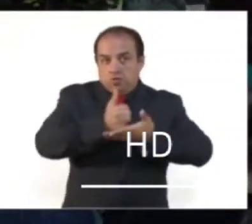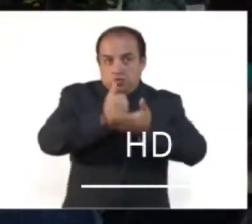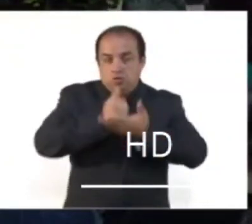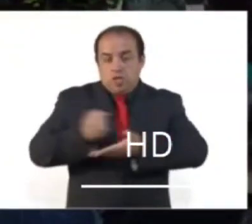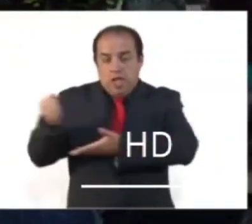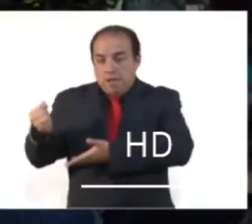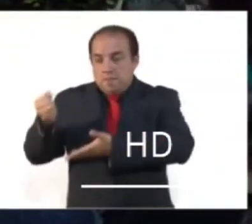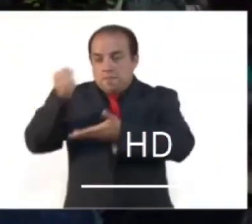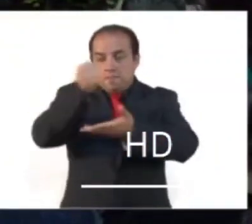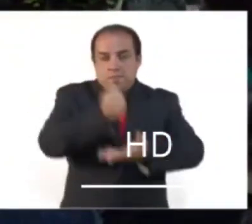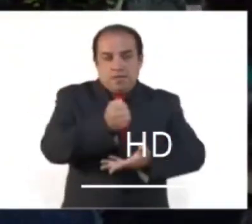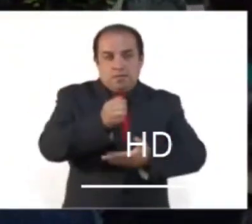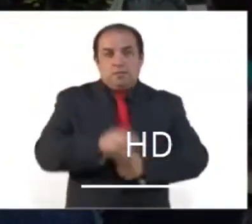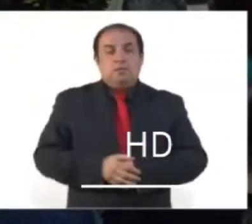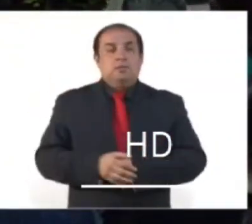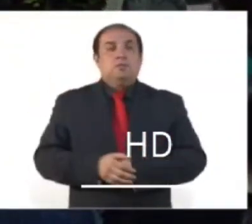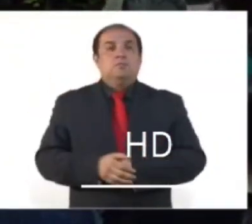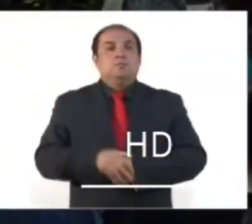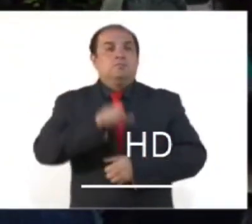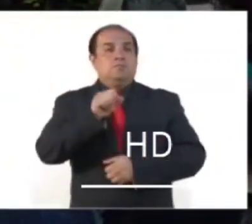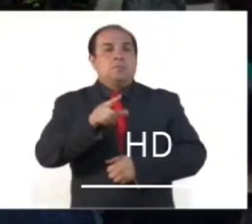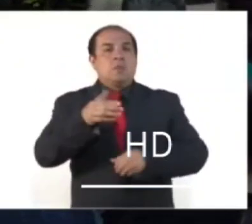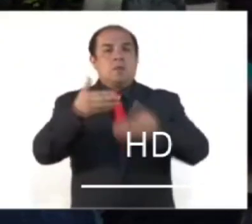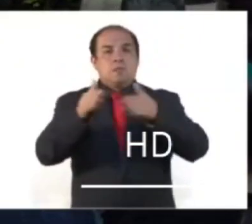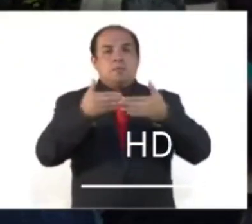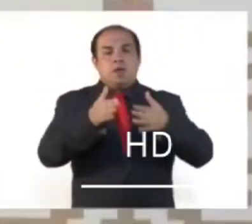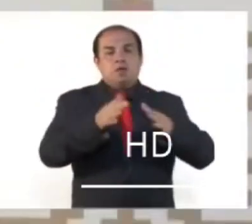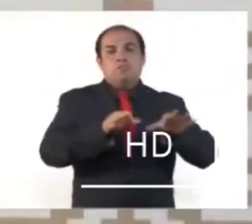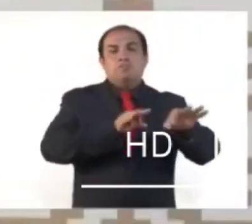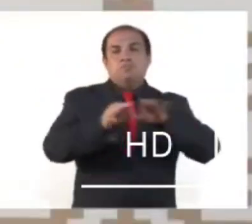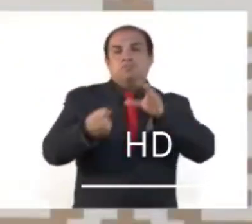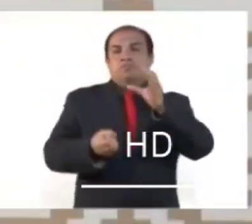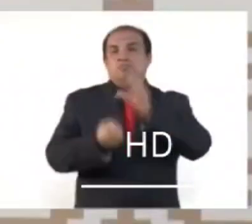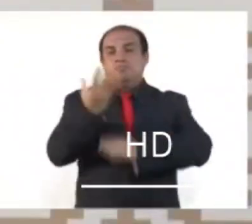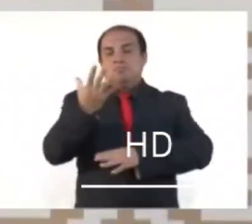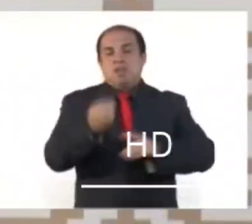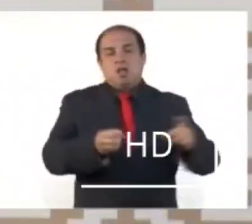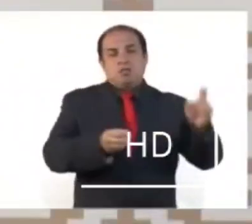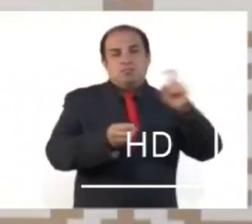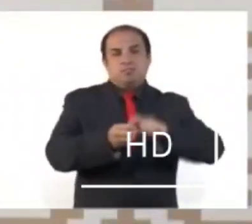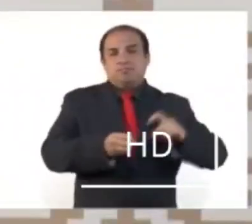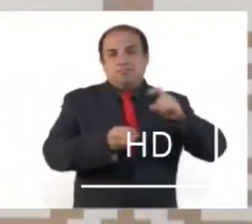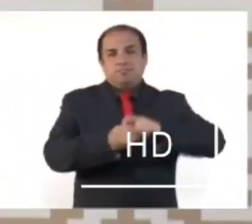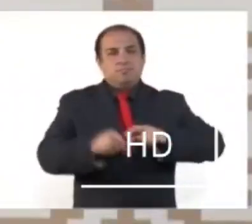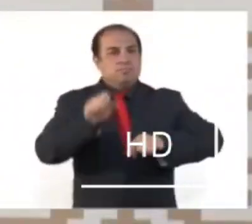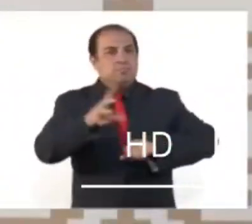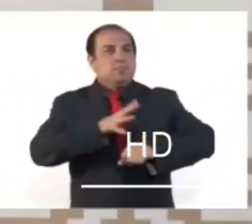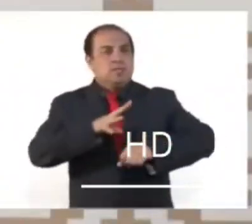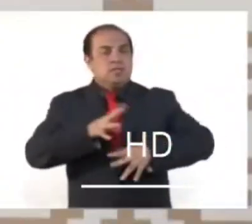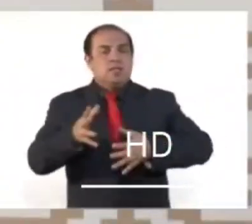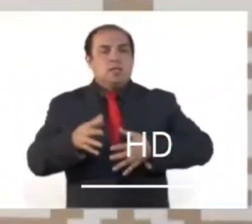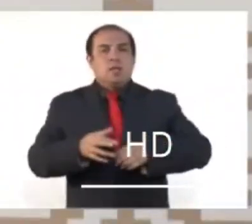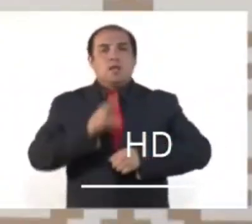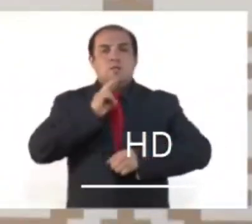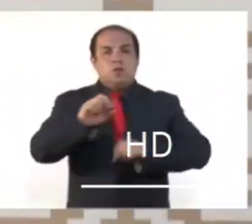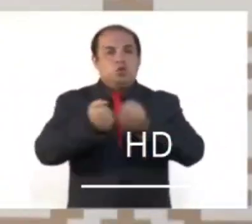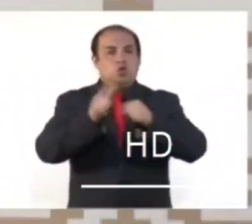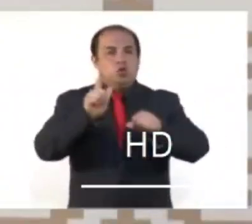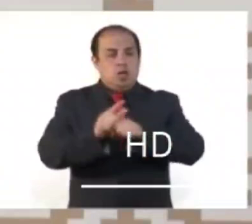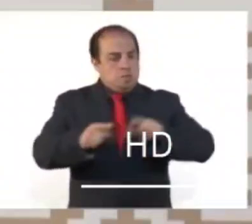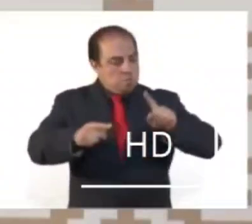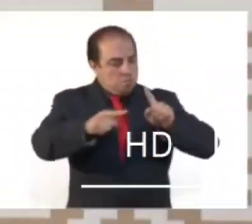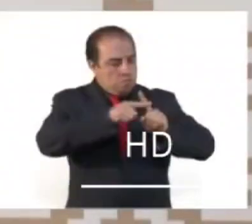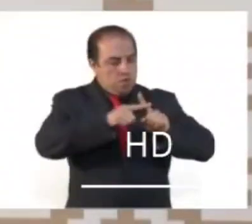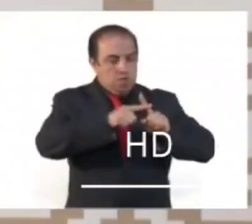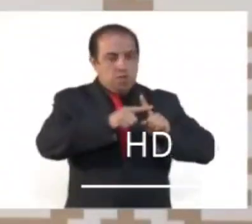a invertir, pues se crearán también muchos empleos, lo cual tendrá consecuencias sociales